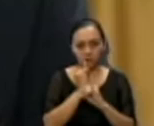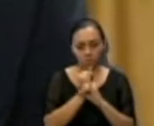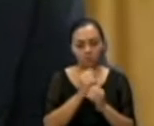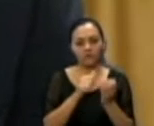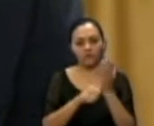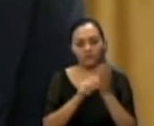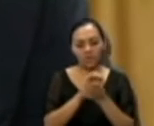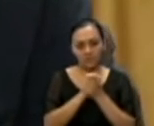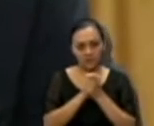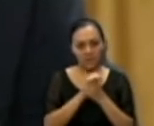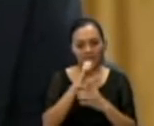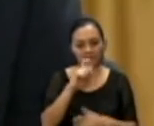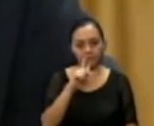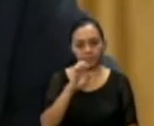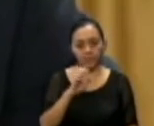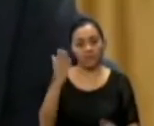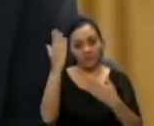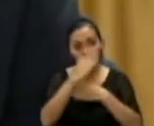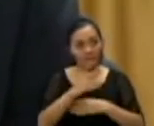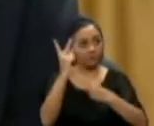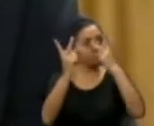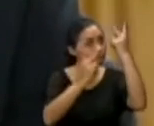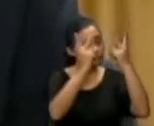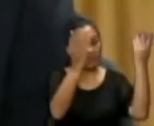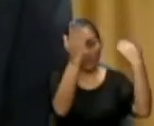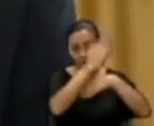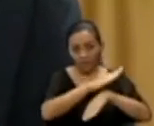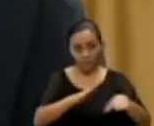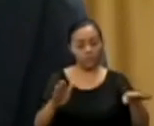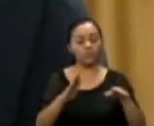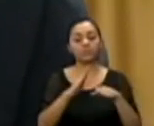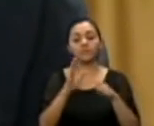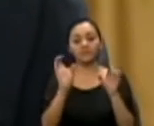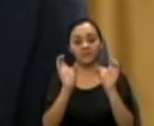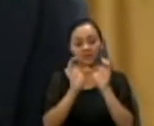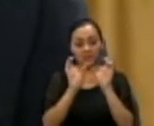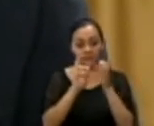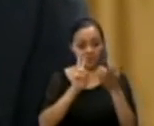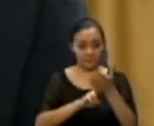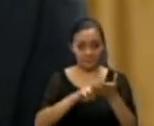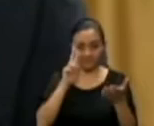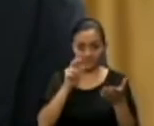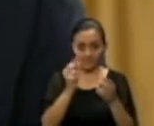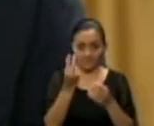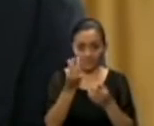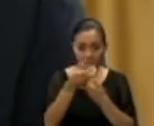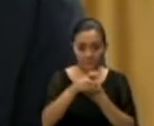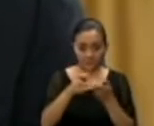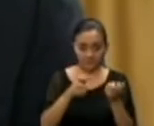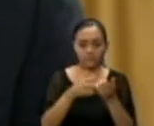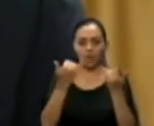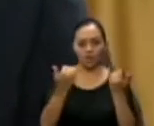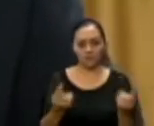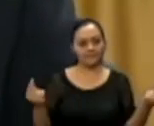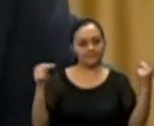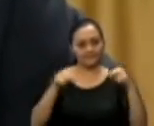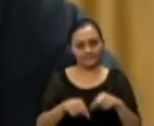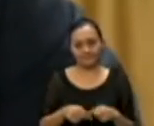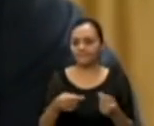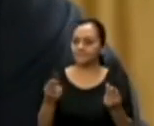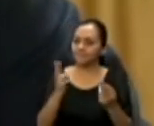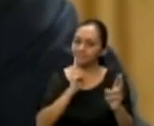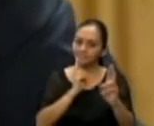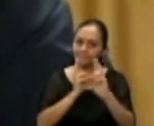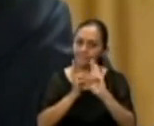de los invernaderos inteligentes para semilla certificada de la papa nos encontramos en este conversatorio con medios de